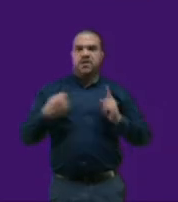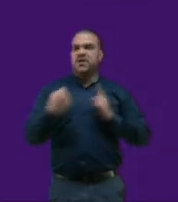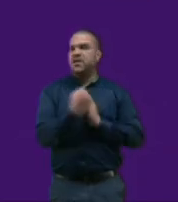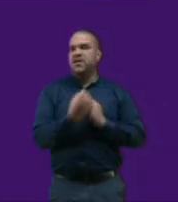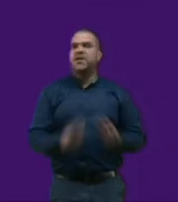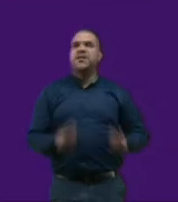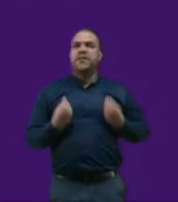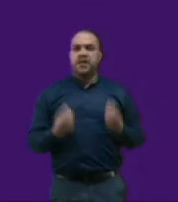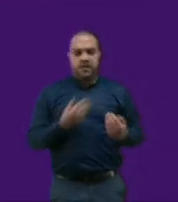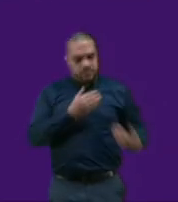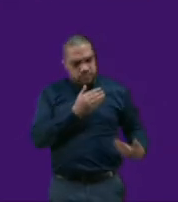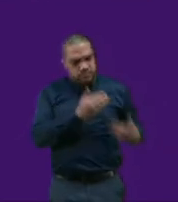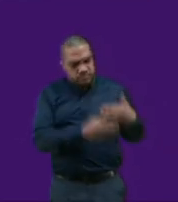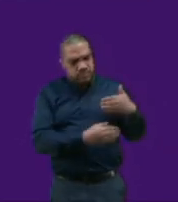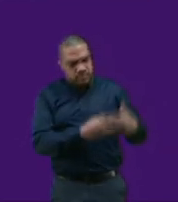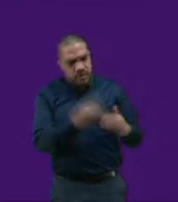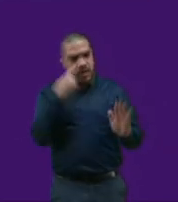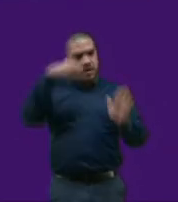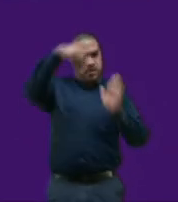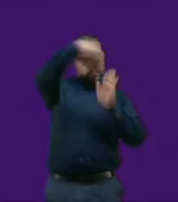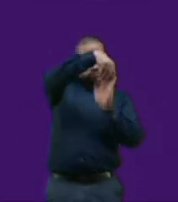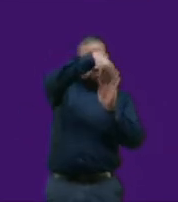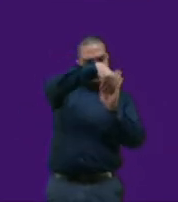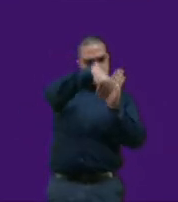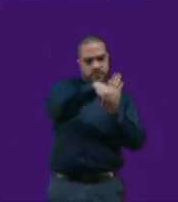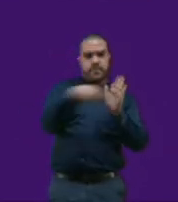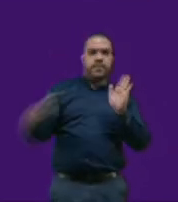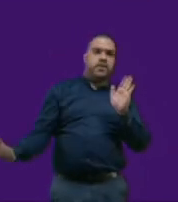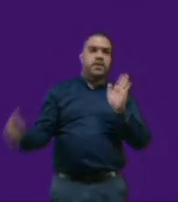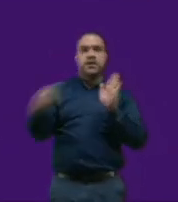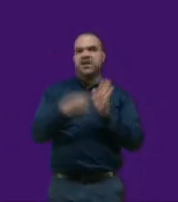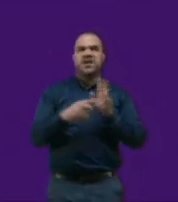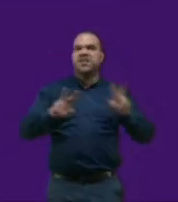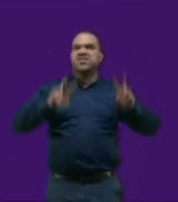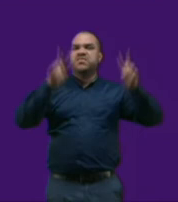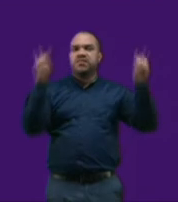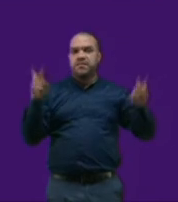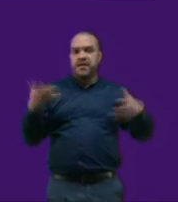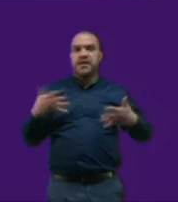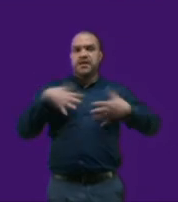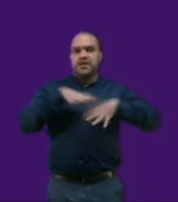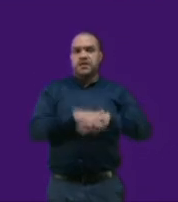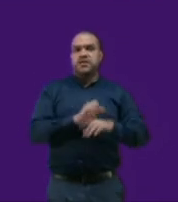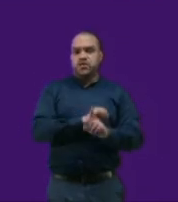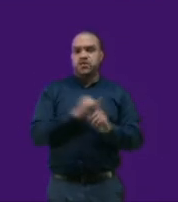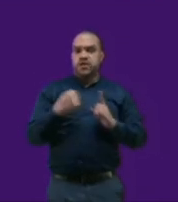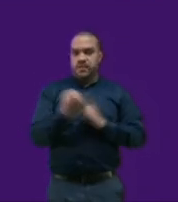cada persona. De eso se trata este concepto de una red social de emociones.